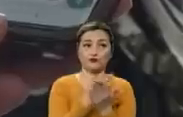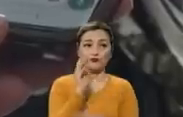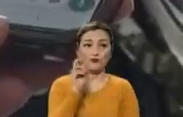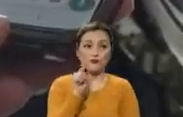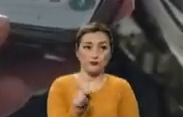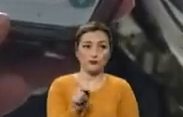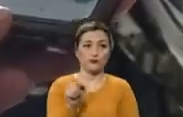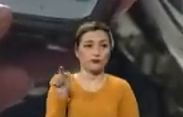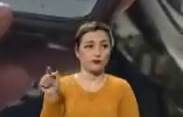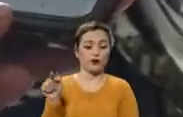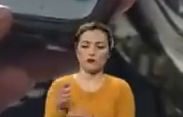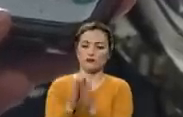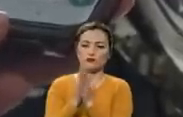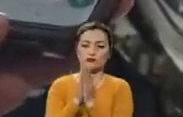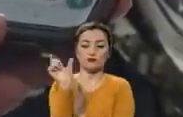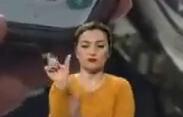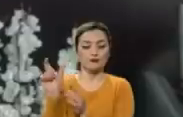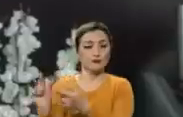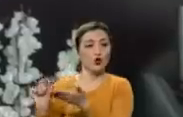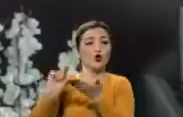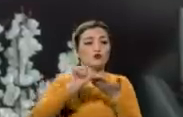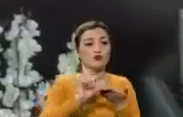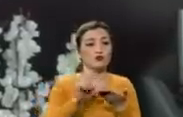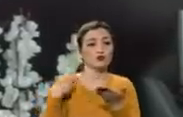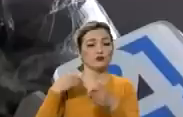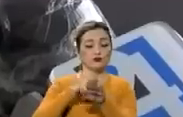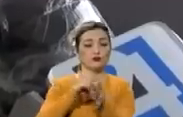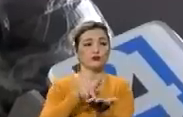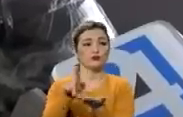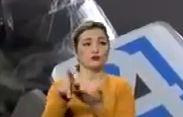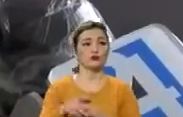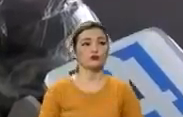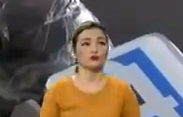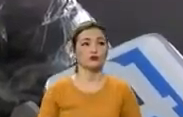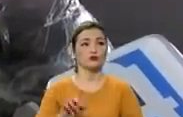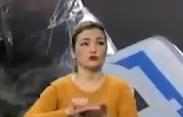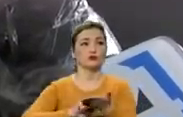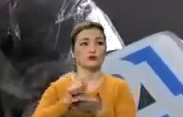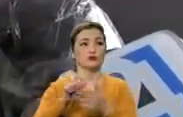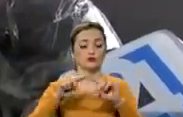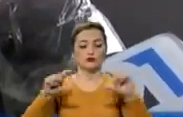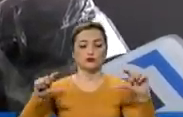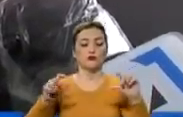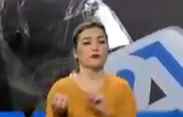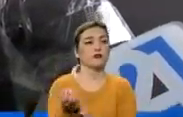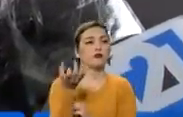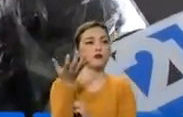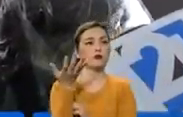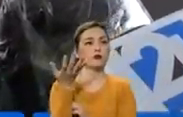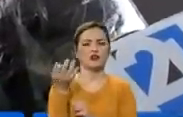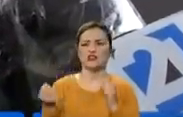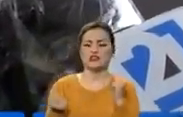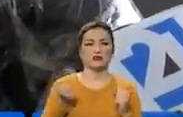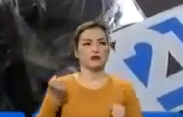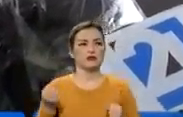$6,000 y aseguran que se les pedía tarjetas de crédito y garantías de pago. Me hicieron firmar a mí una letra en blanco, uno